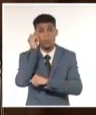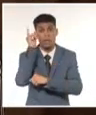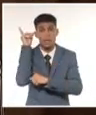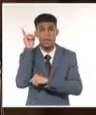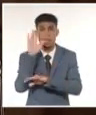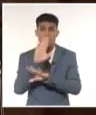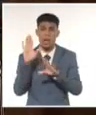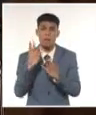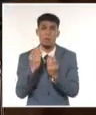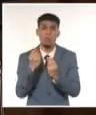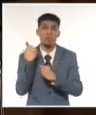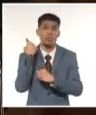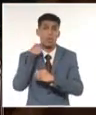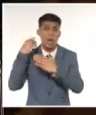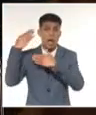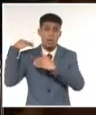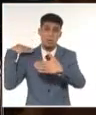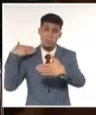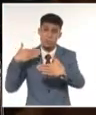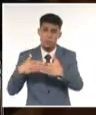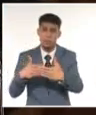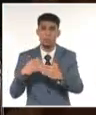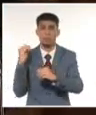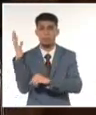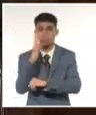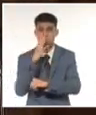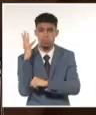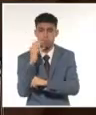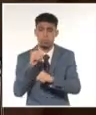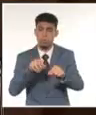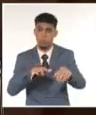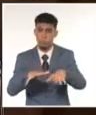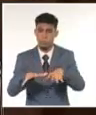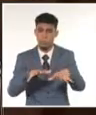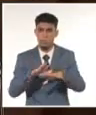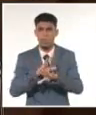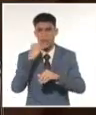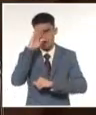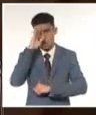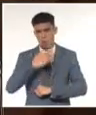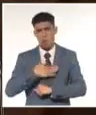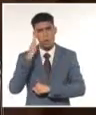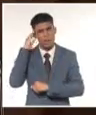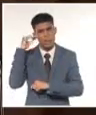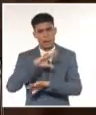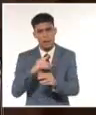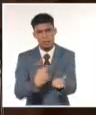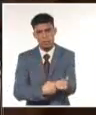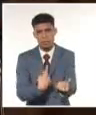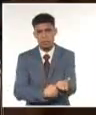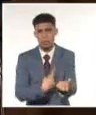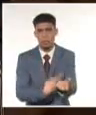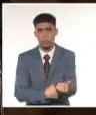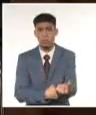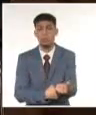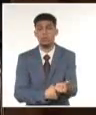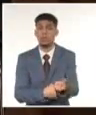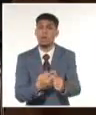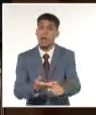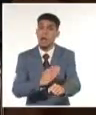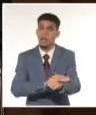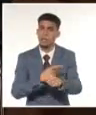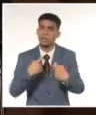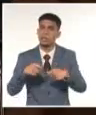muchos acontecimientos con este tipo de catástrofes, que quedan vacíos de conocimiento y previsiones que deben